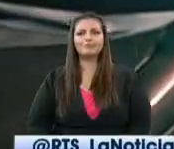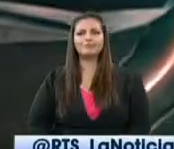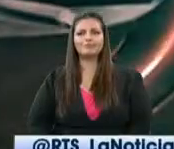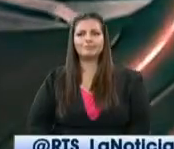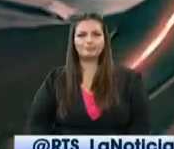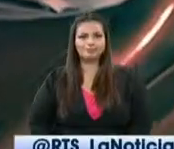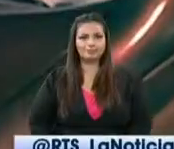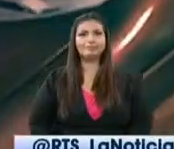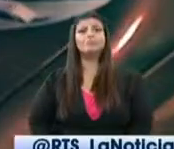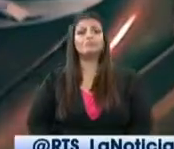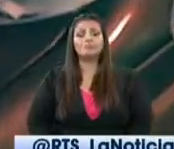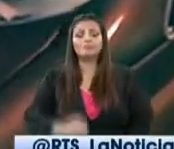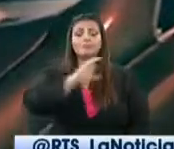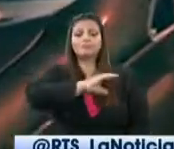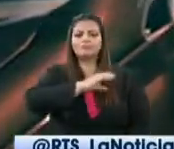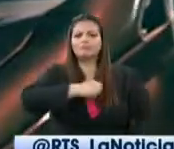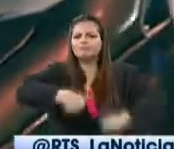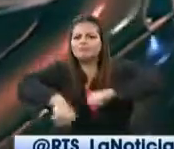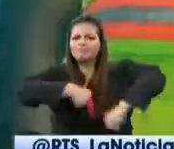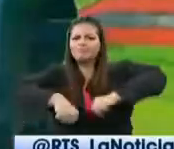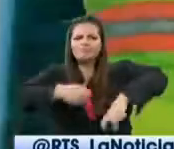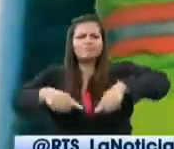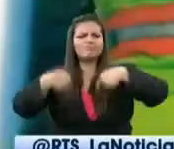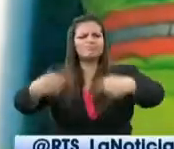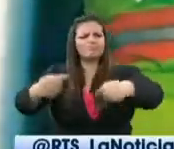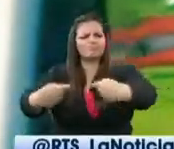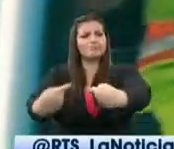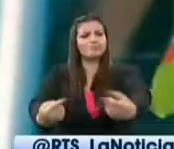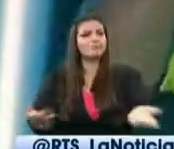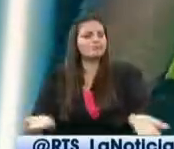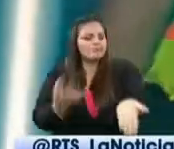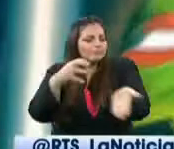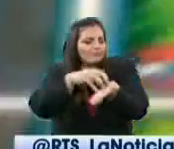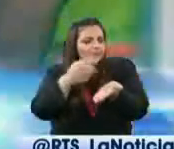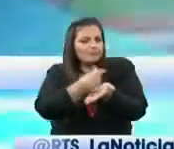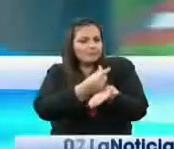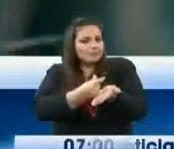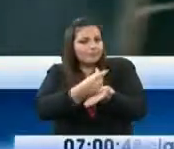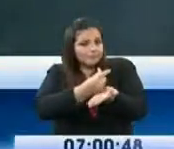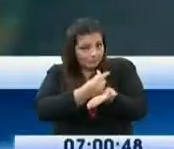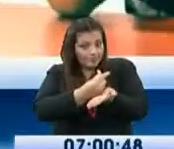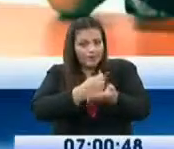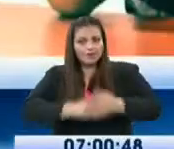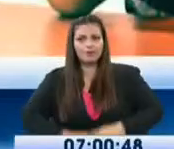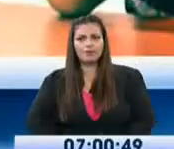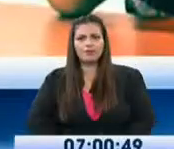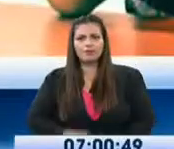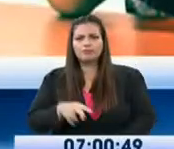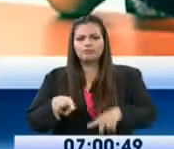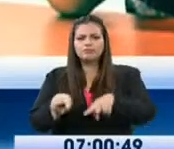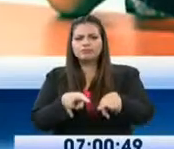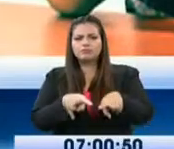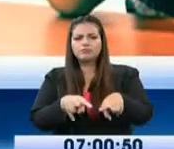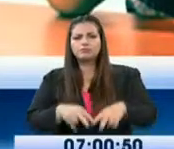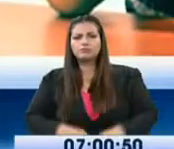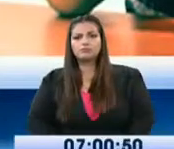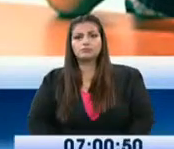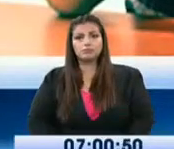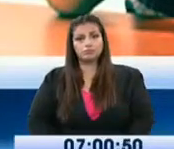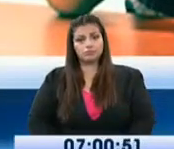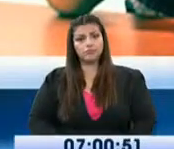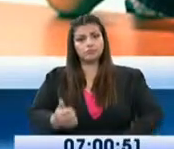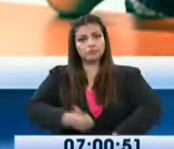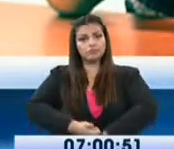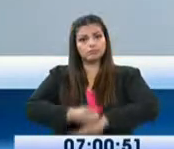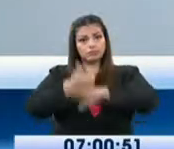Son constantes los operativos que la Policía Judicial ha realizado en la provincia del Guayas y de ahí los resultados. Aseguran los encargados